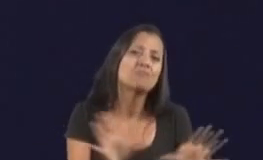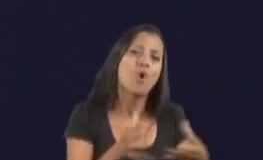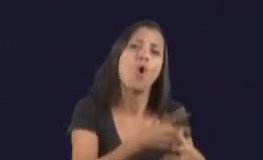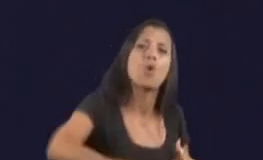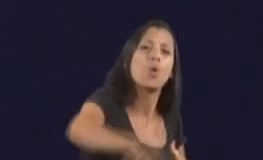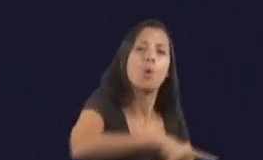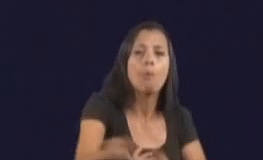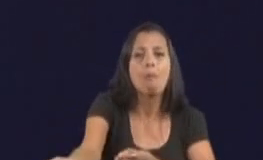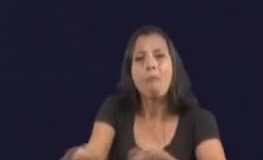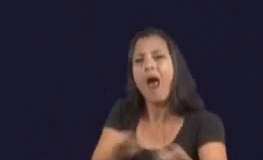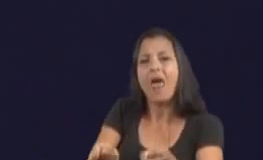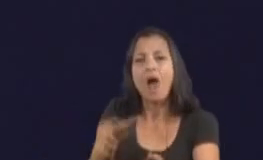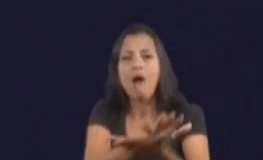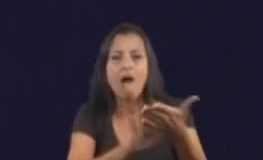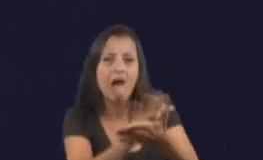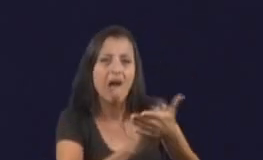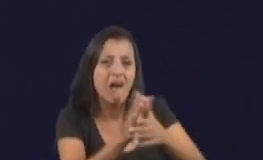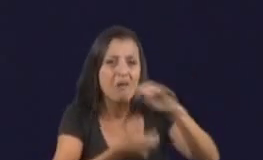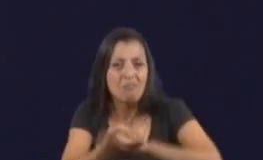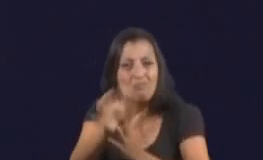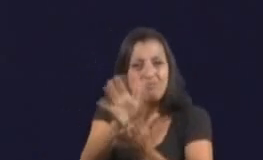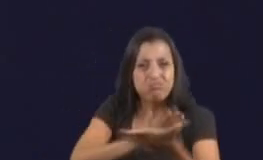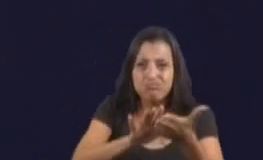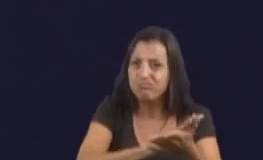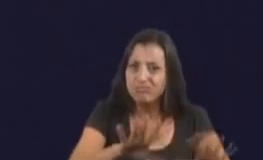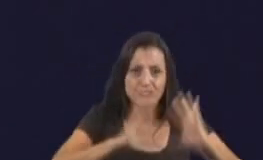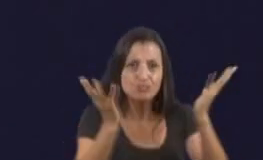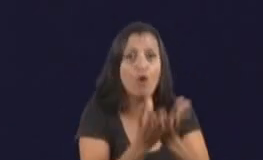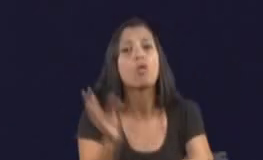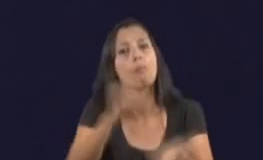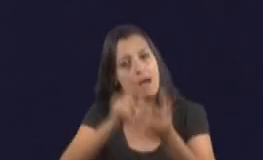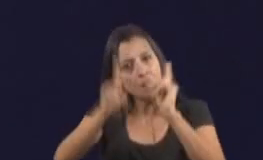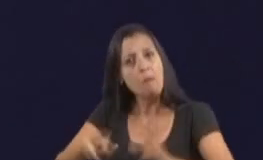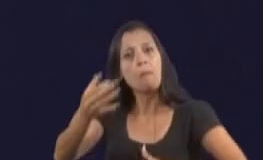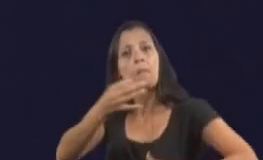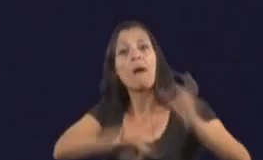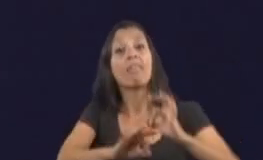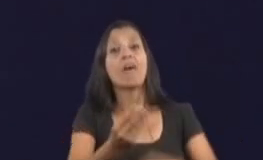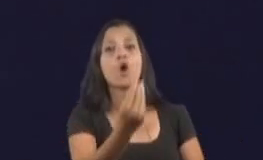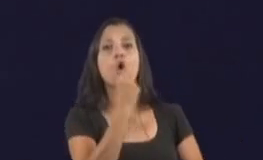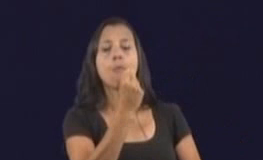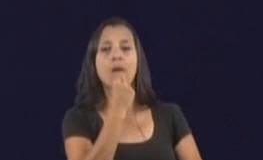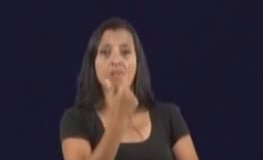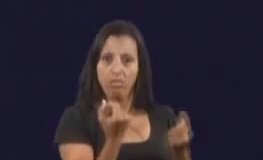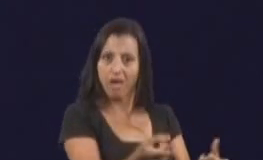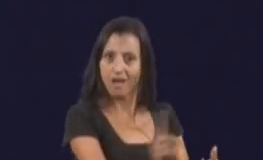montado alrededor de este hospital, les vendían la comida a